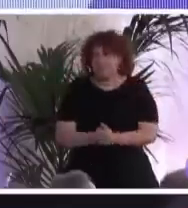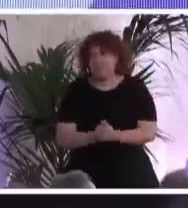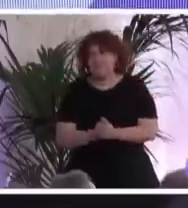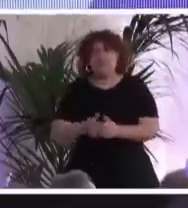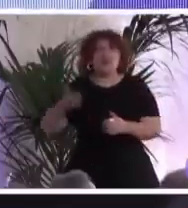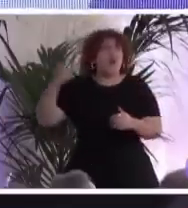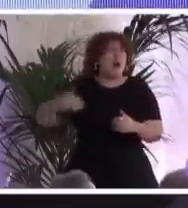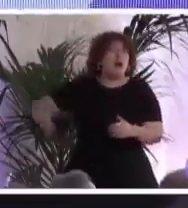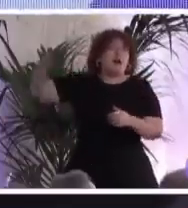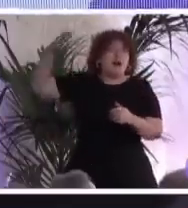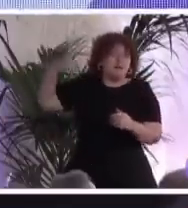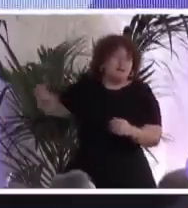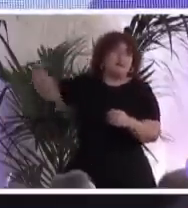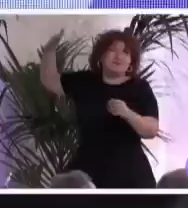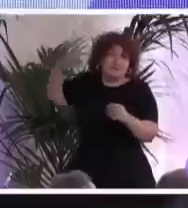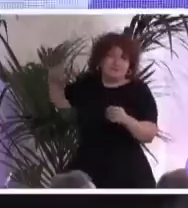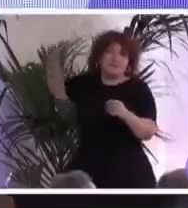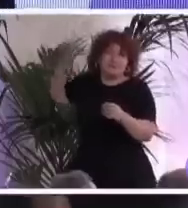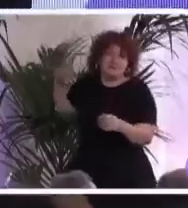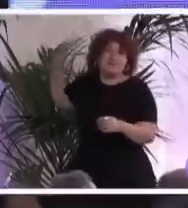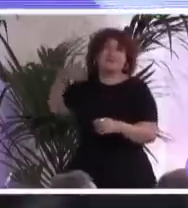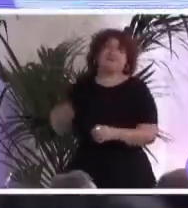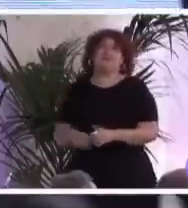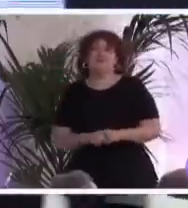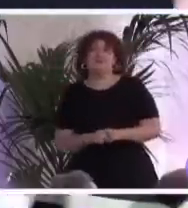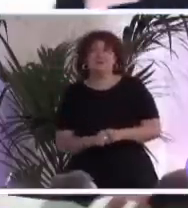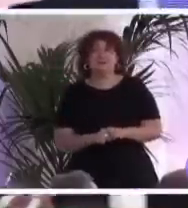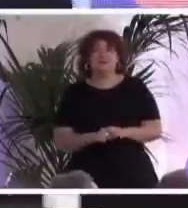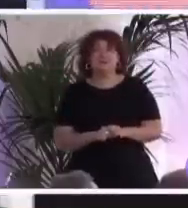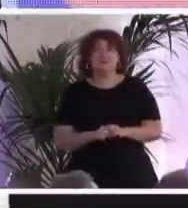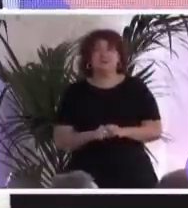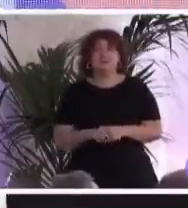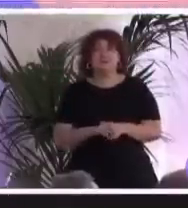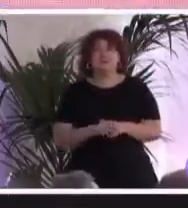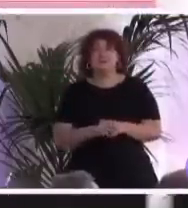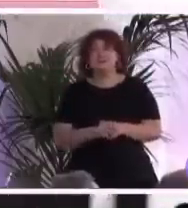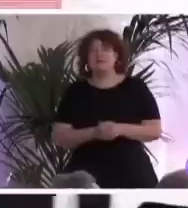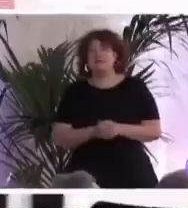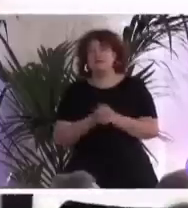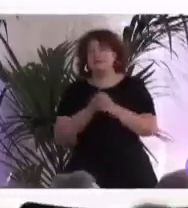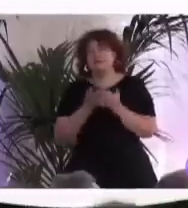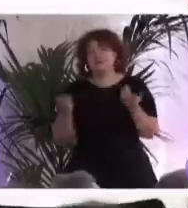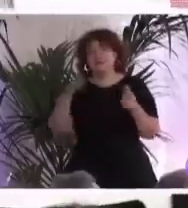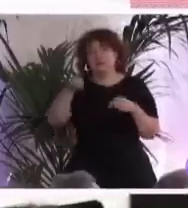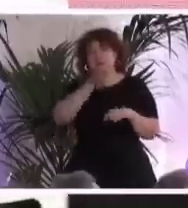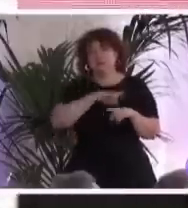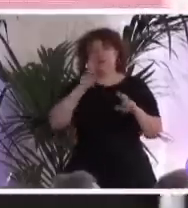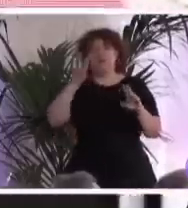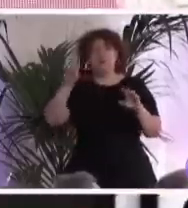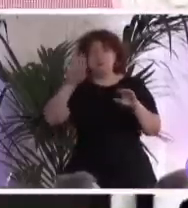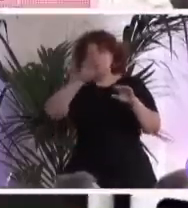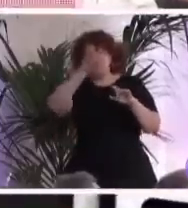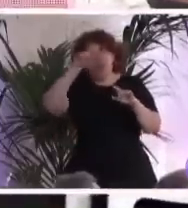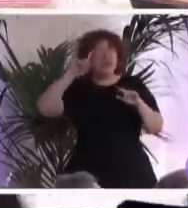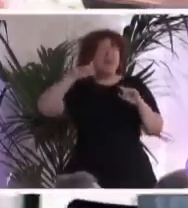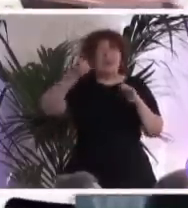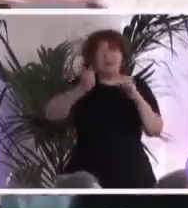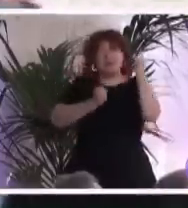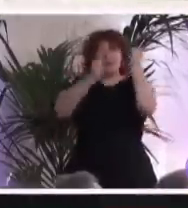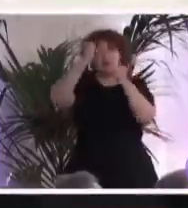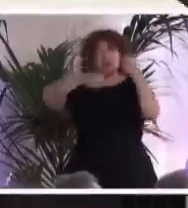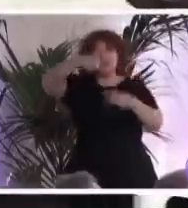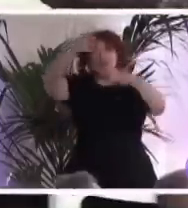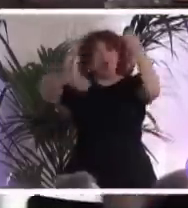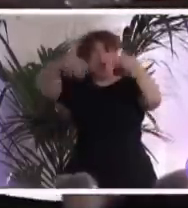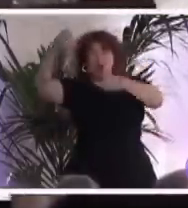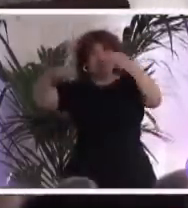remonta muchos años atrás seguramente por la noche cuando miráis Madrid se ve ese Skyline en el que